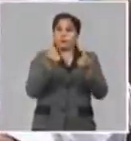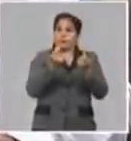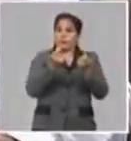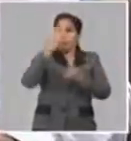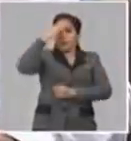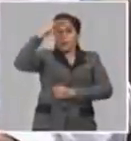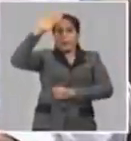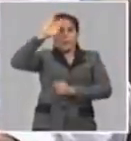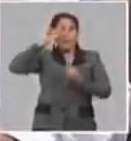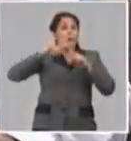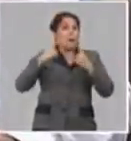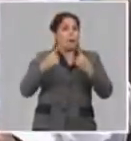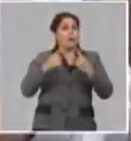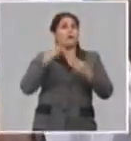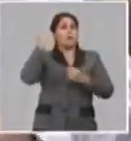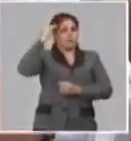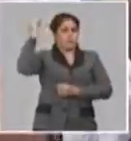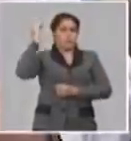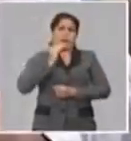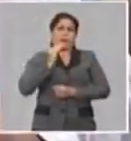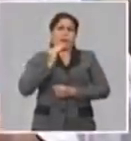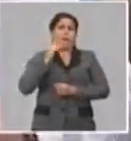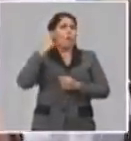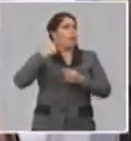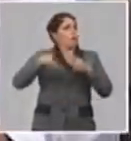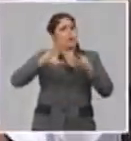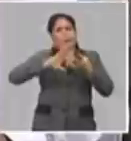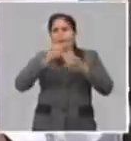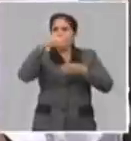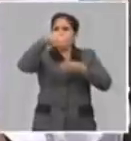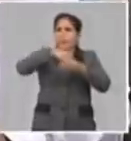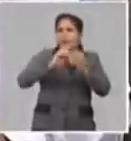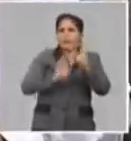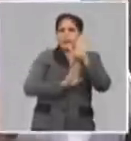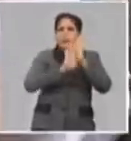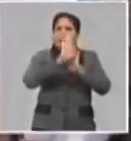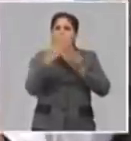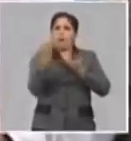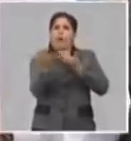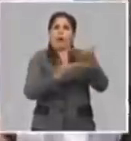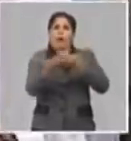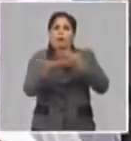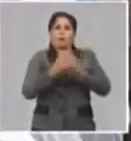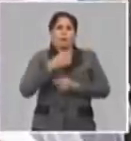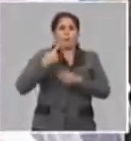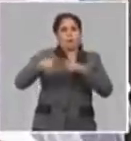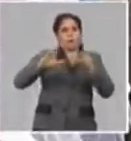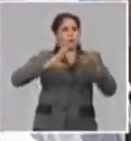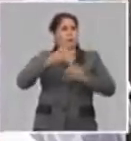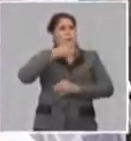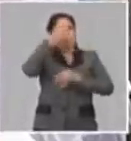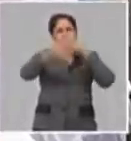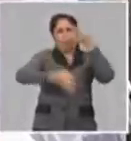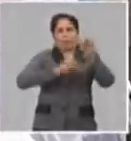economía. Es una estrategia, además, tiene otros capítulos vinculados con el desarrollo de otras formas de gestión que vamos a explicar